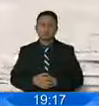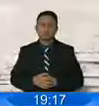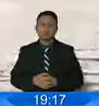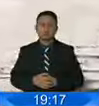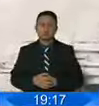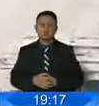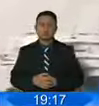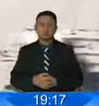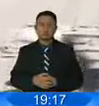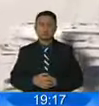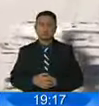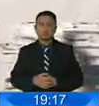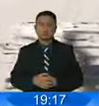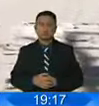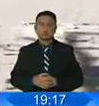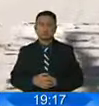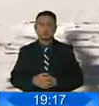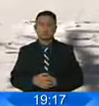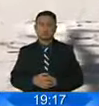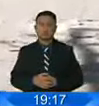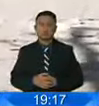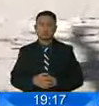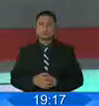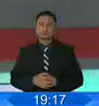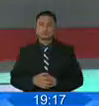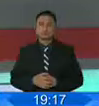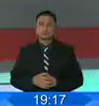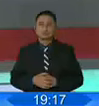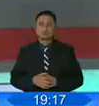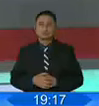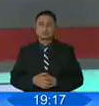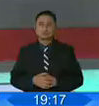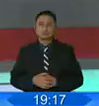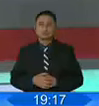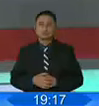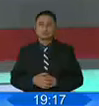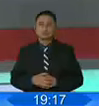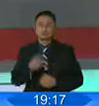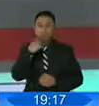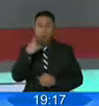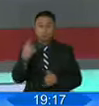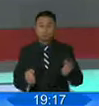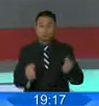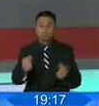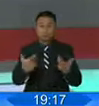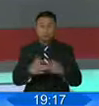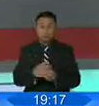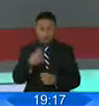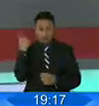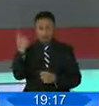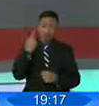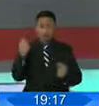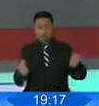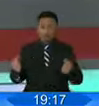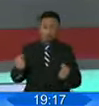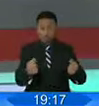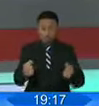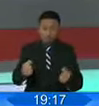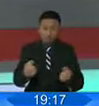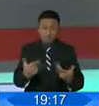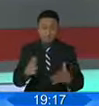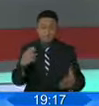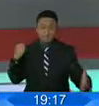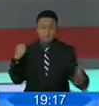muerte. En Quito informó Andrea Orbe. Un conductor en aparente estado etílico causó un accidente de tránsito